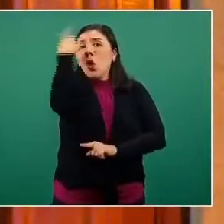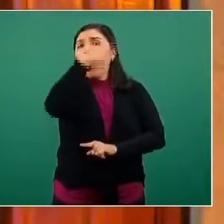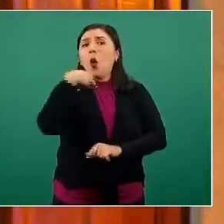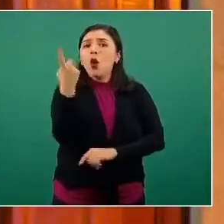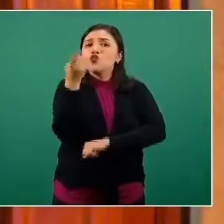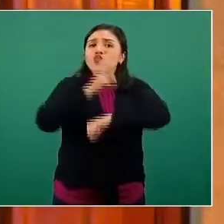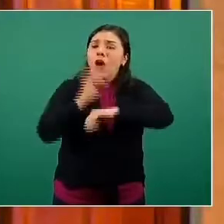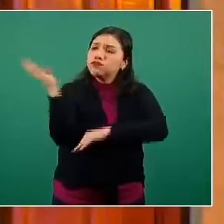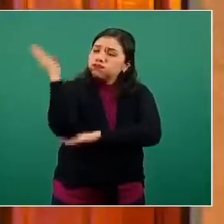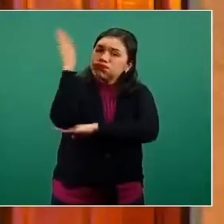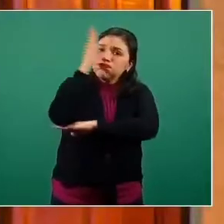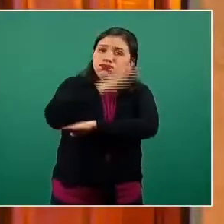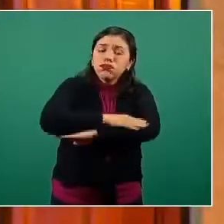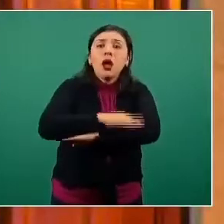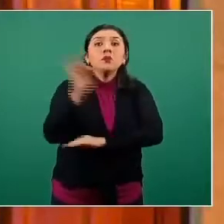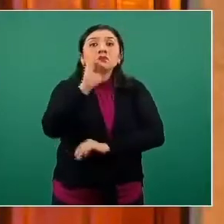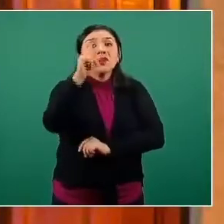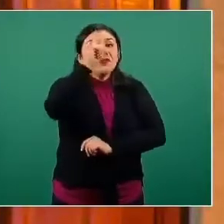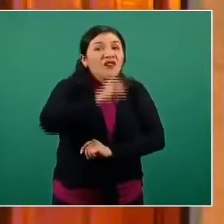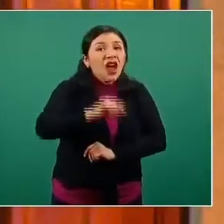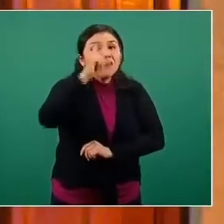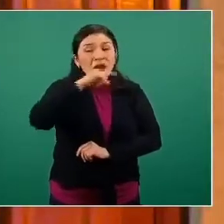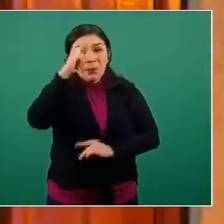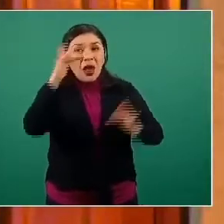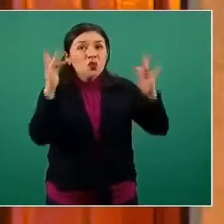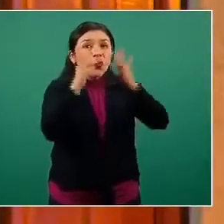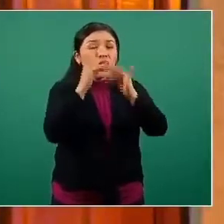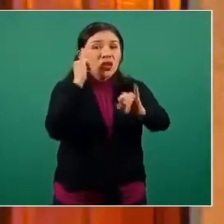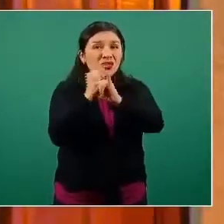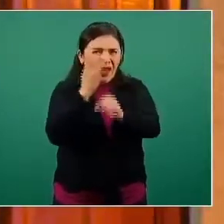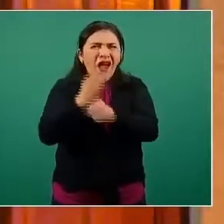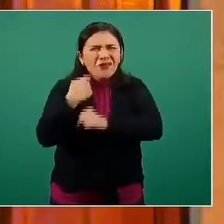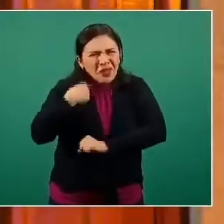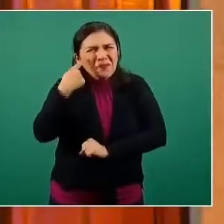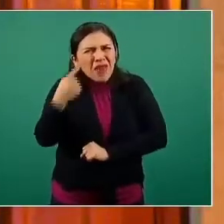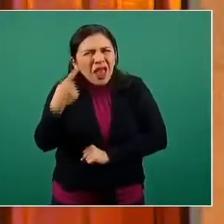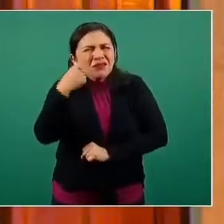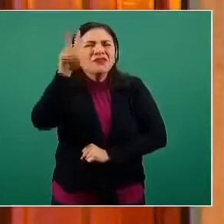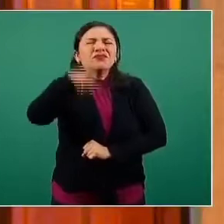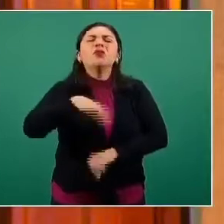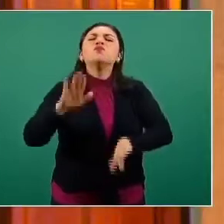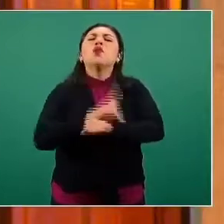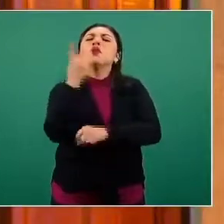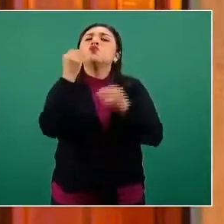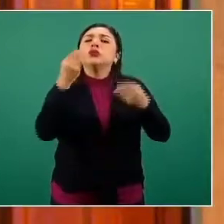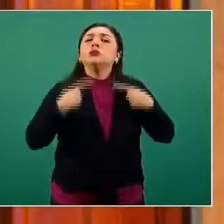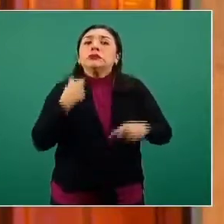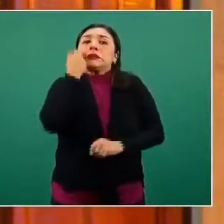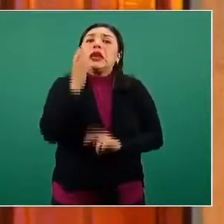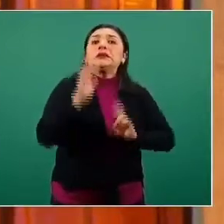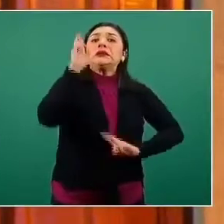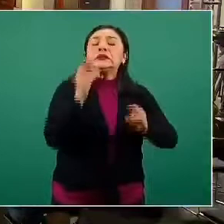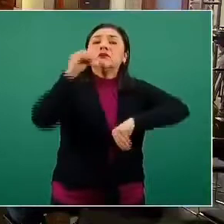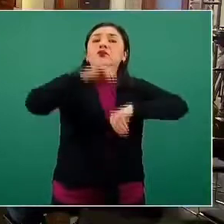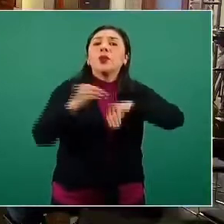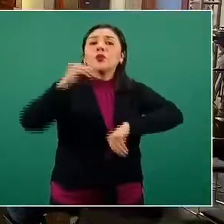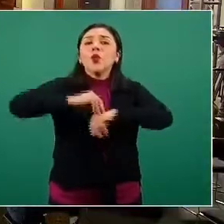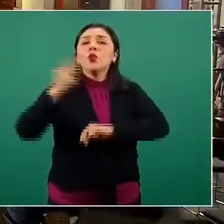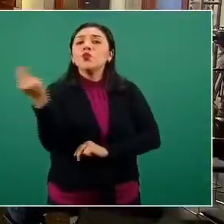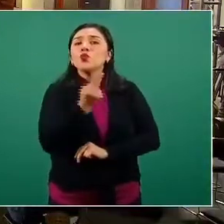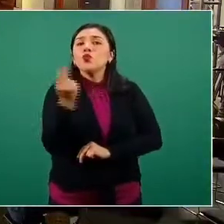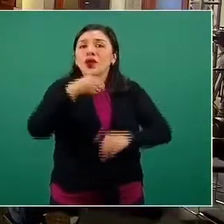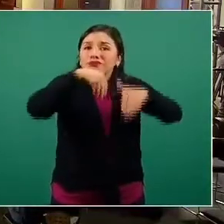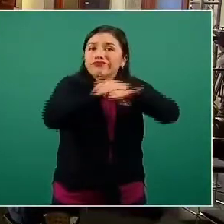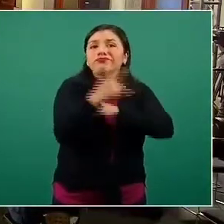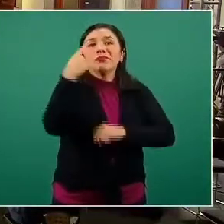día. Las fallas de conectividad que ha tenido en este momento es porque ha habido una gran cantidad de